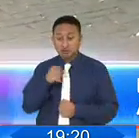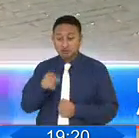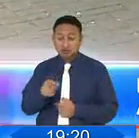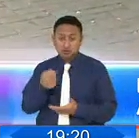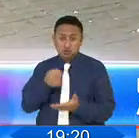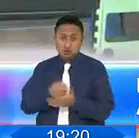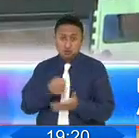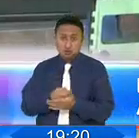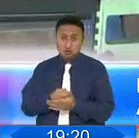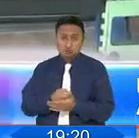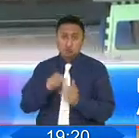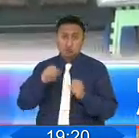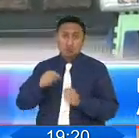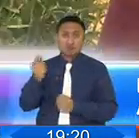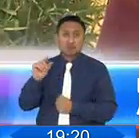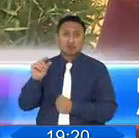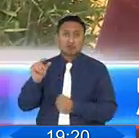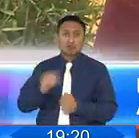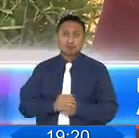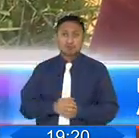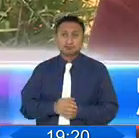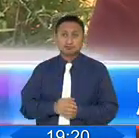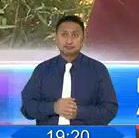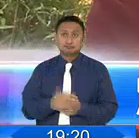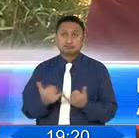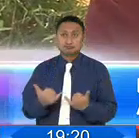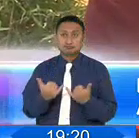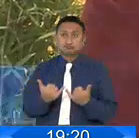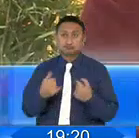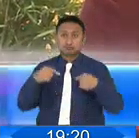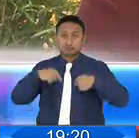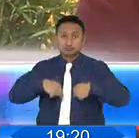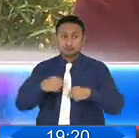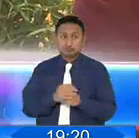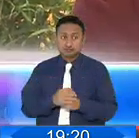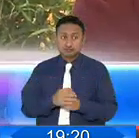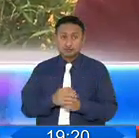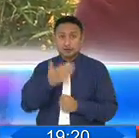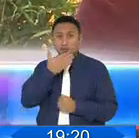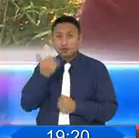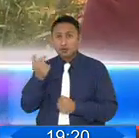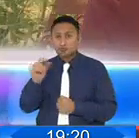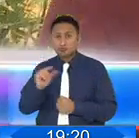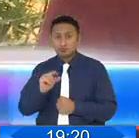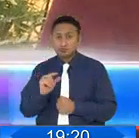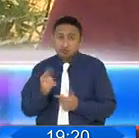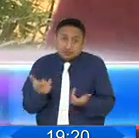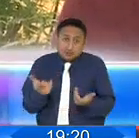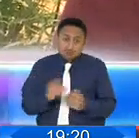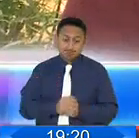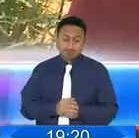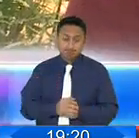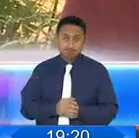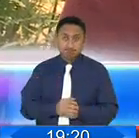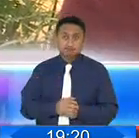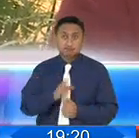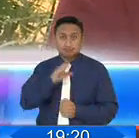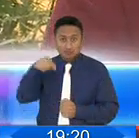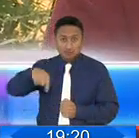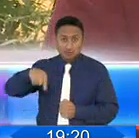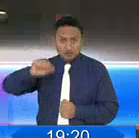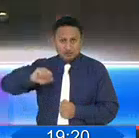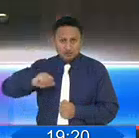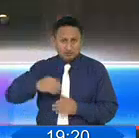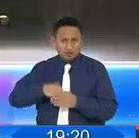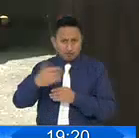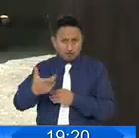estos lugares por los precios. Porque ahorita con esta situación no estamos buscando lo que sea más económico. Siempre sí es más accesible